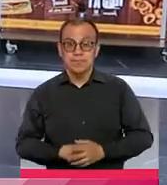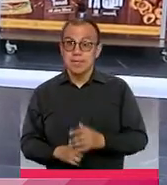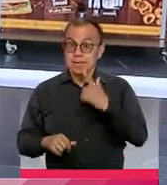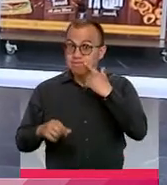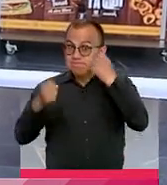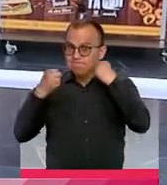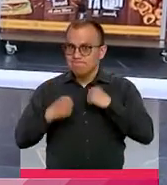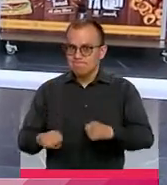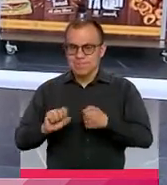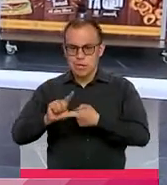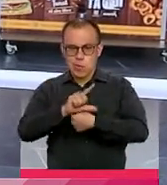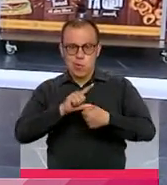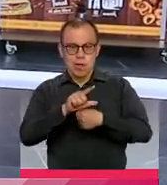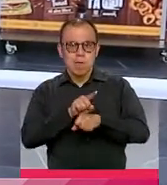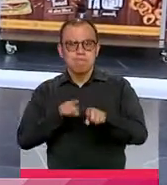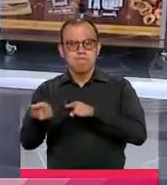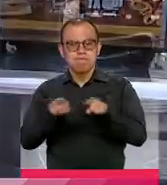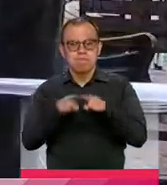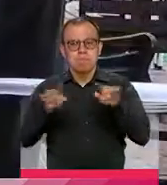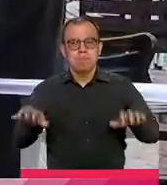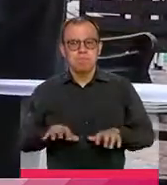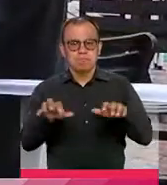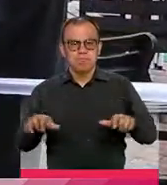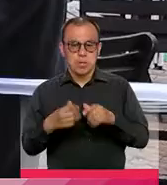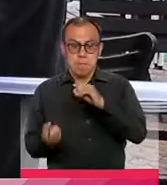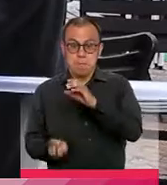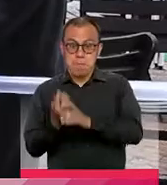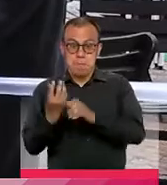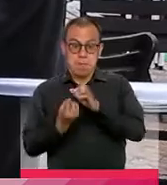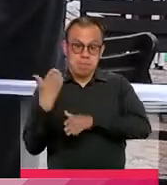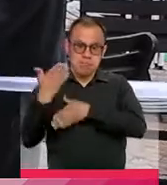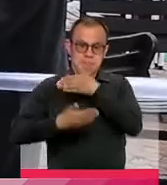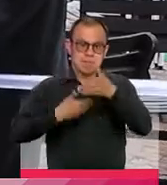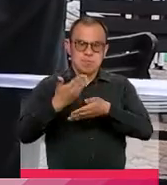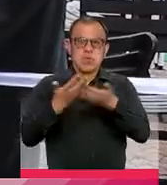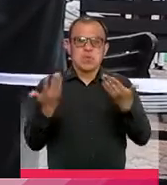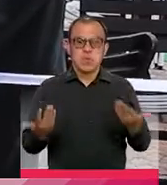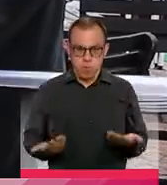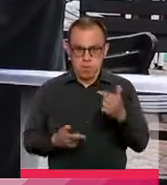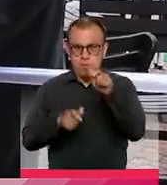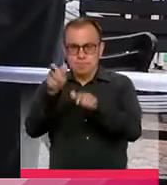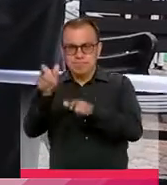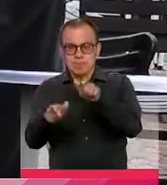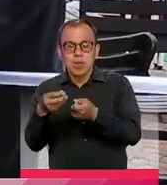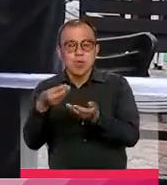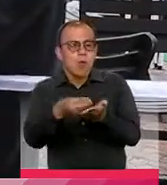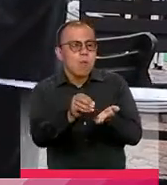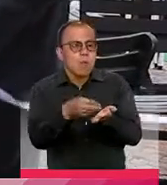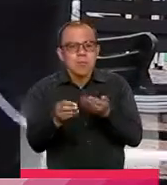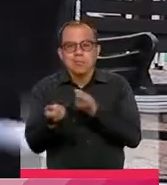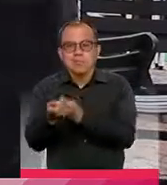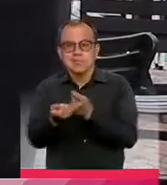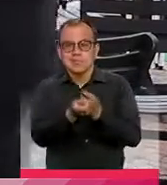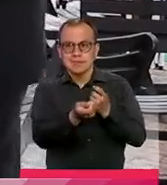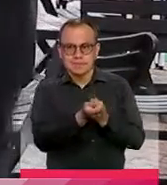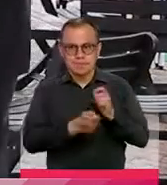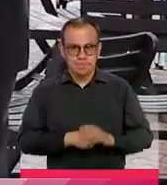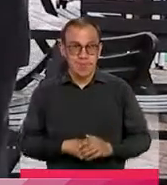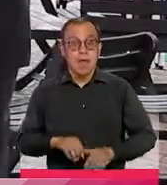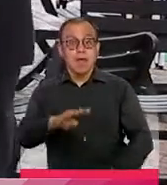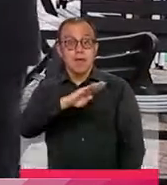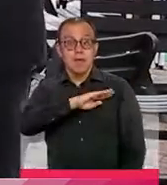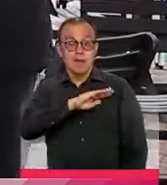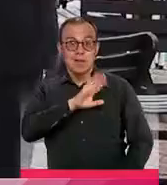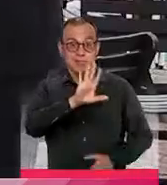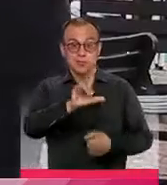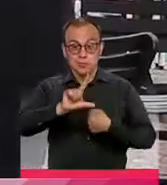que realiza cada localidad para su reactivación económica dará frutos en la medida en que los ciudadanos compren a sus comerciantes locales. Los alcaldes